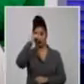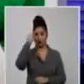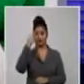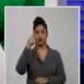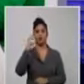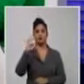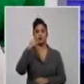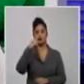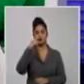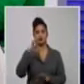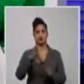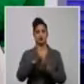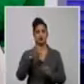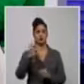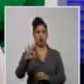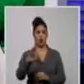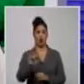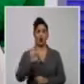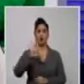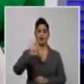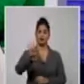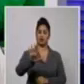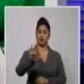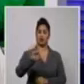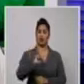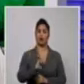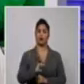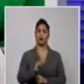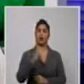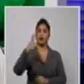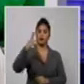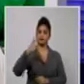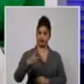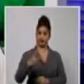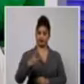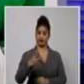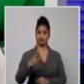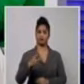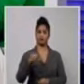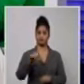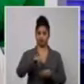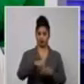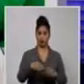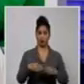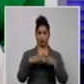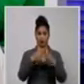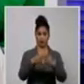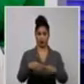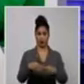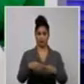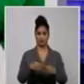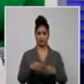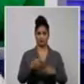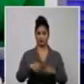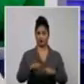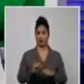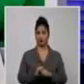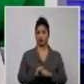Soriano, 4 de Contramaestre, 3 de Guamá. 64 pacientes